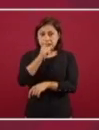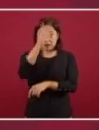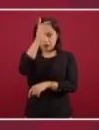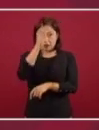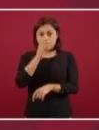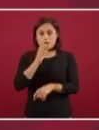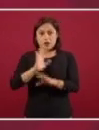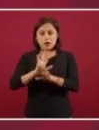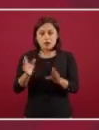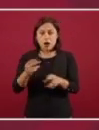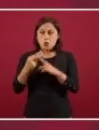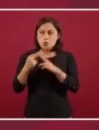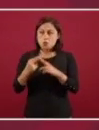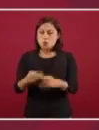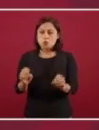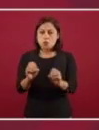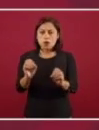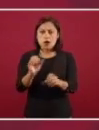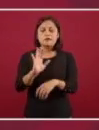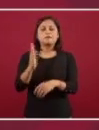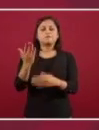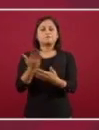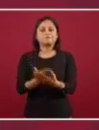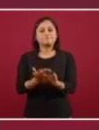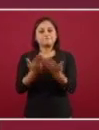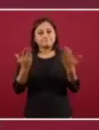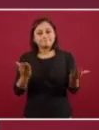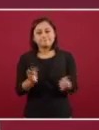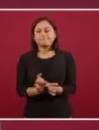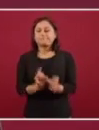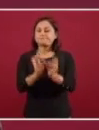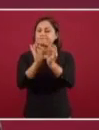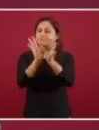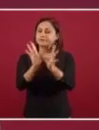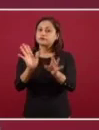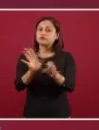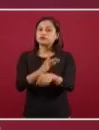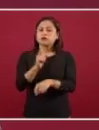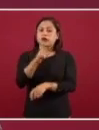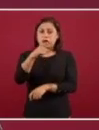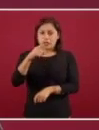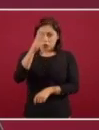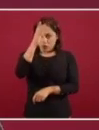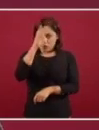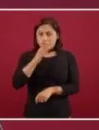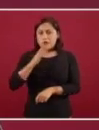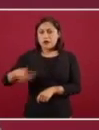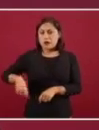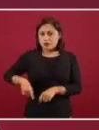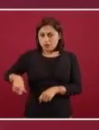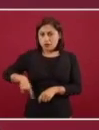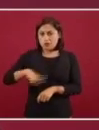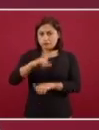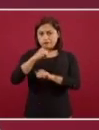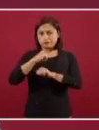tiempo. El gobierno de Coahuila ha estado cuidando mucho el